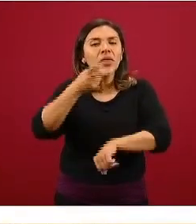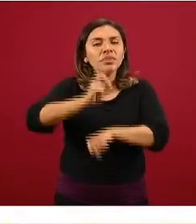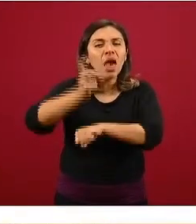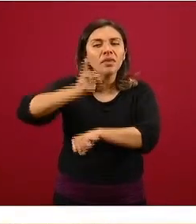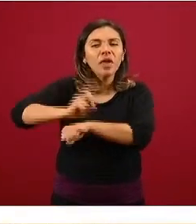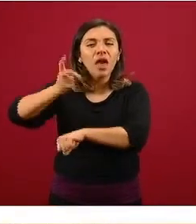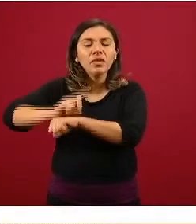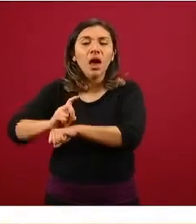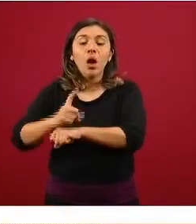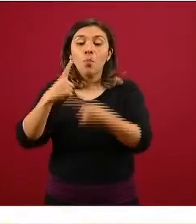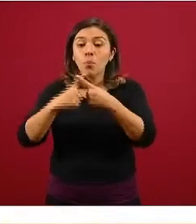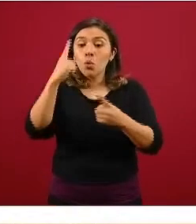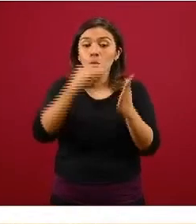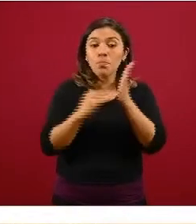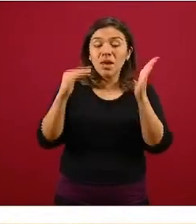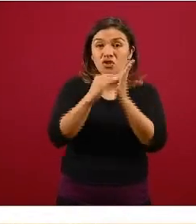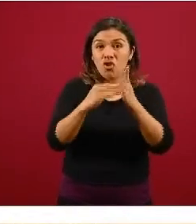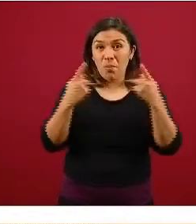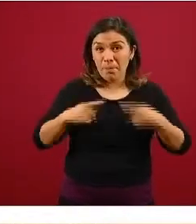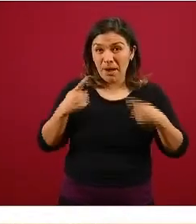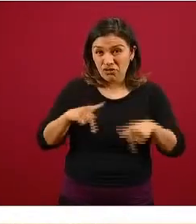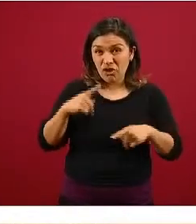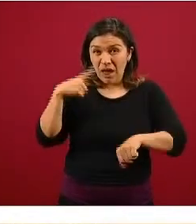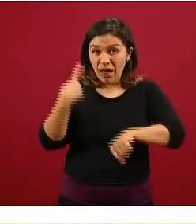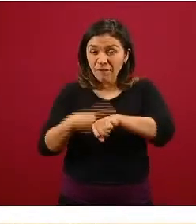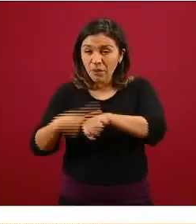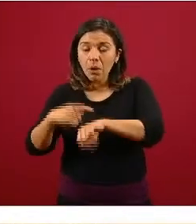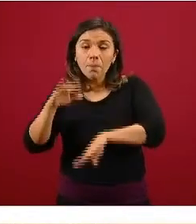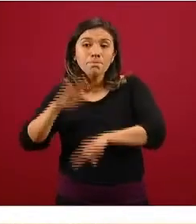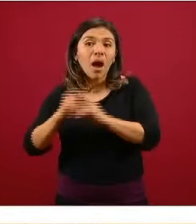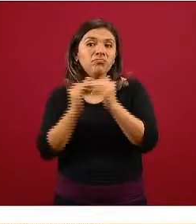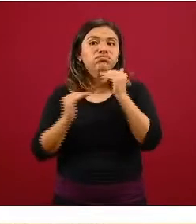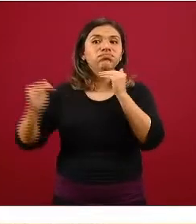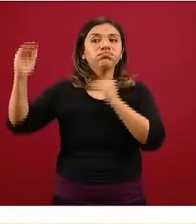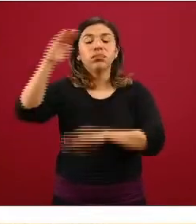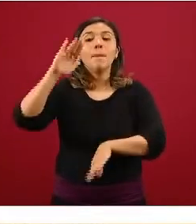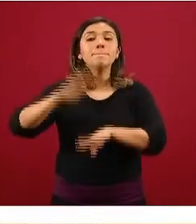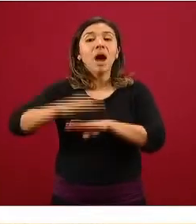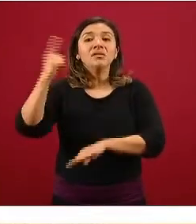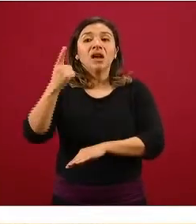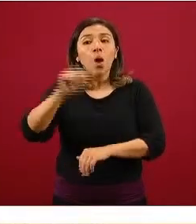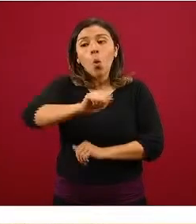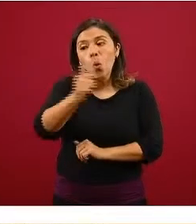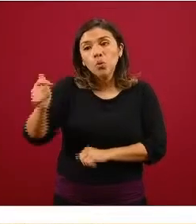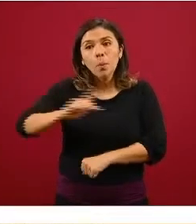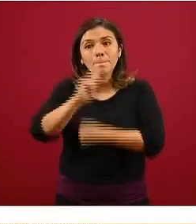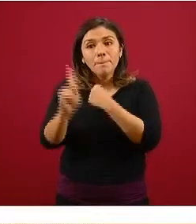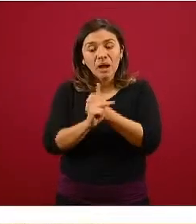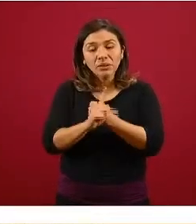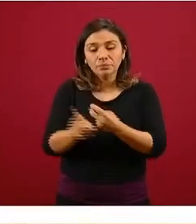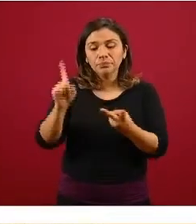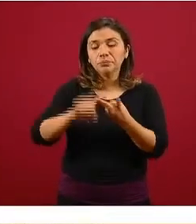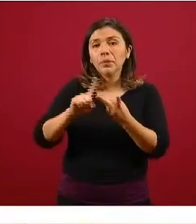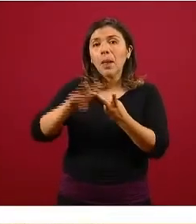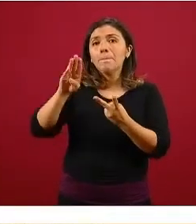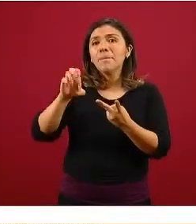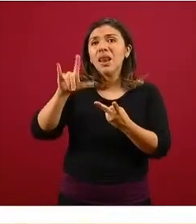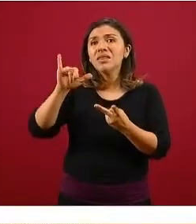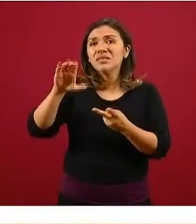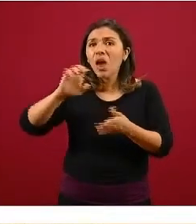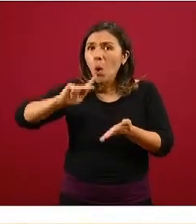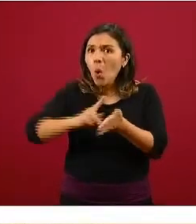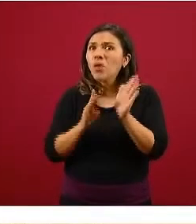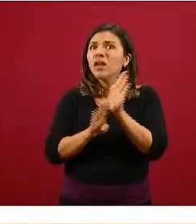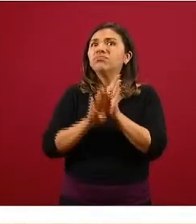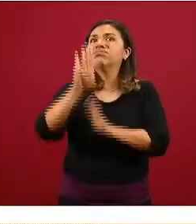diarios confirmados por millón de habitantes la más alta de los países que se están presentando. Belice con un